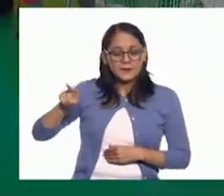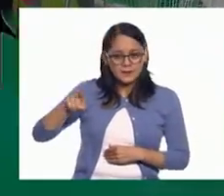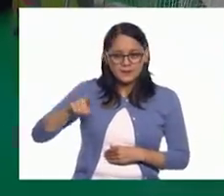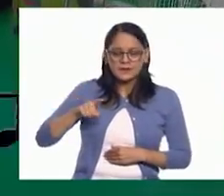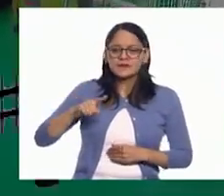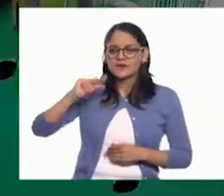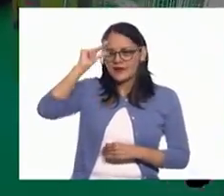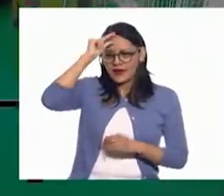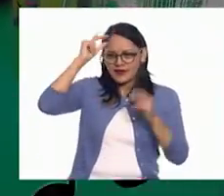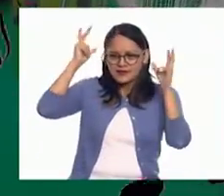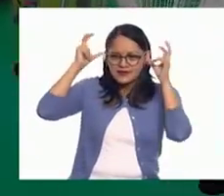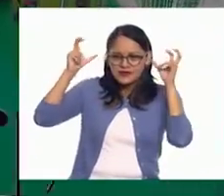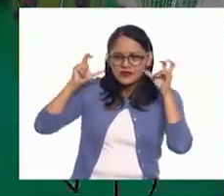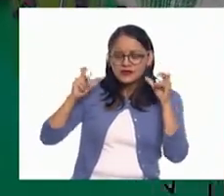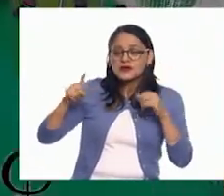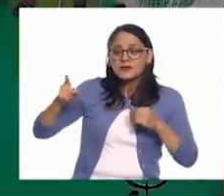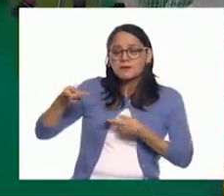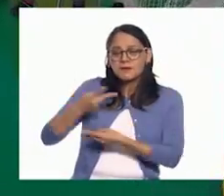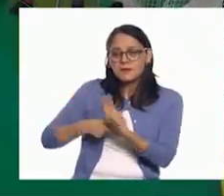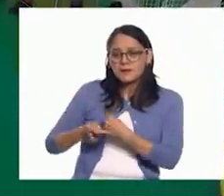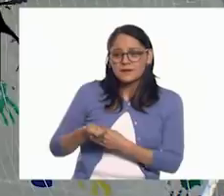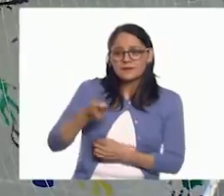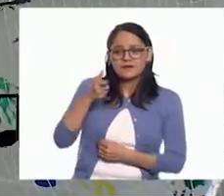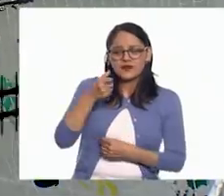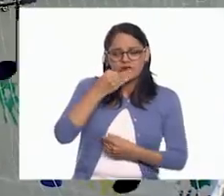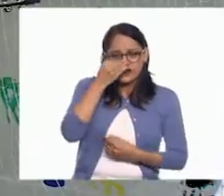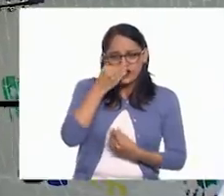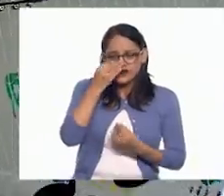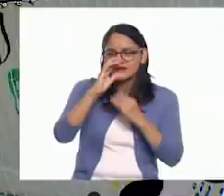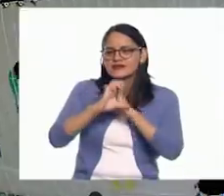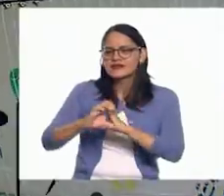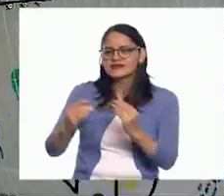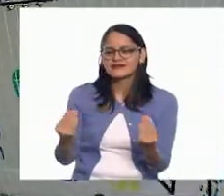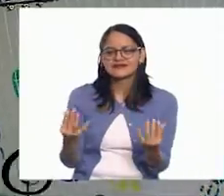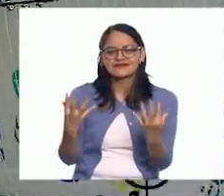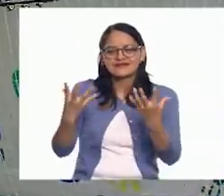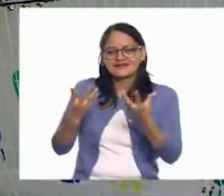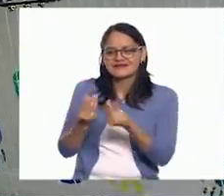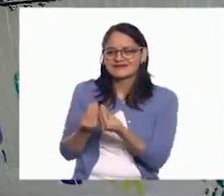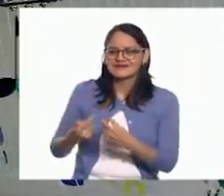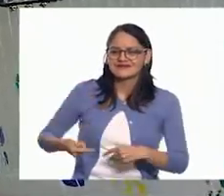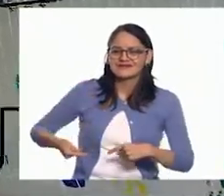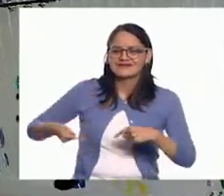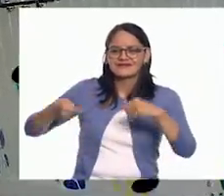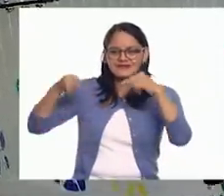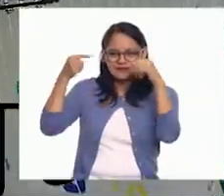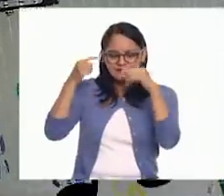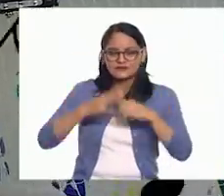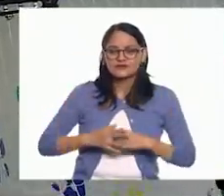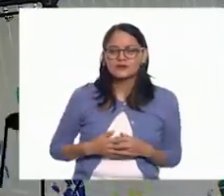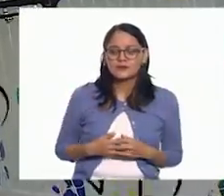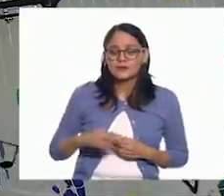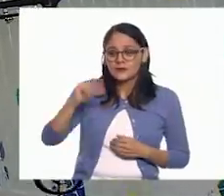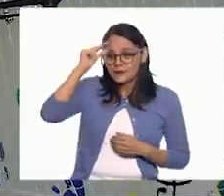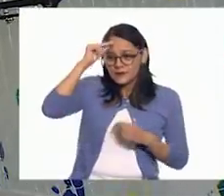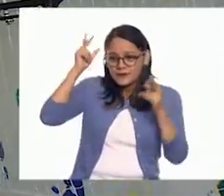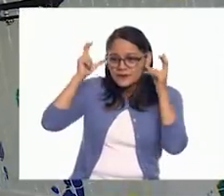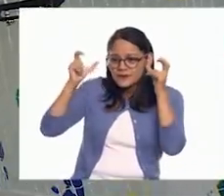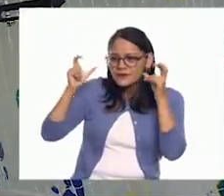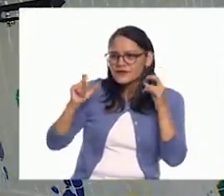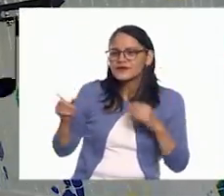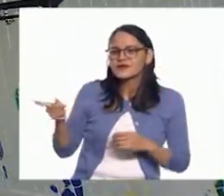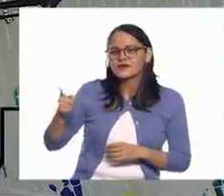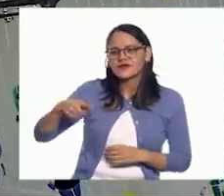llegaste primero, las flores y el canto crecieron contigo. Ajolo listo,